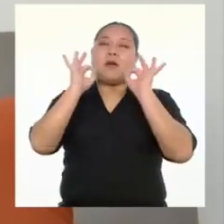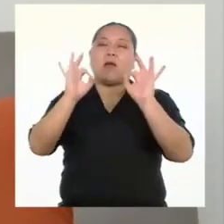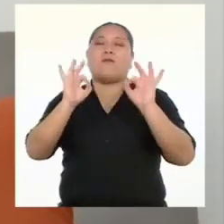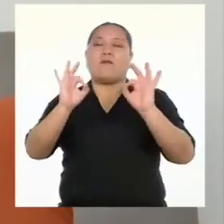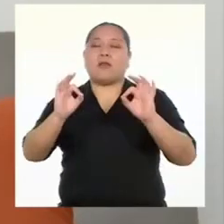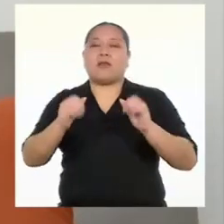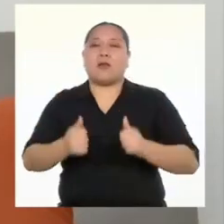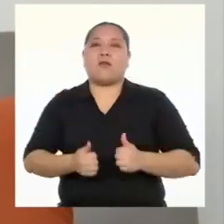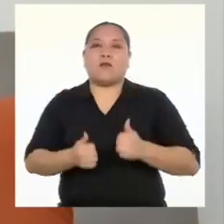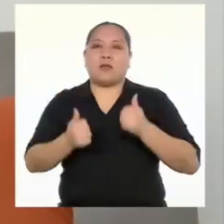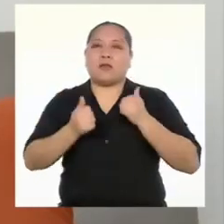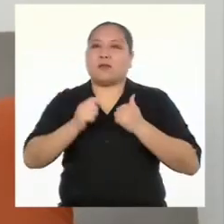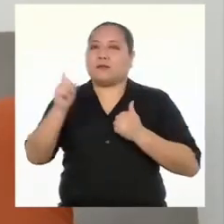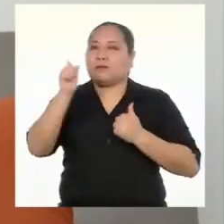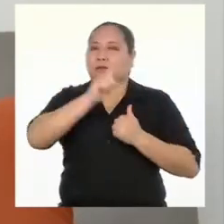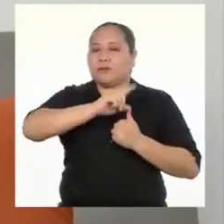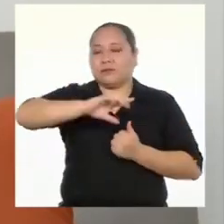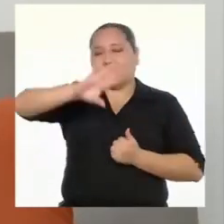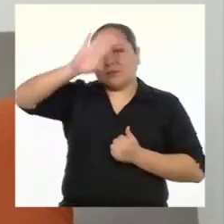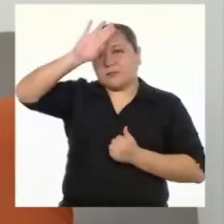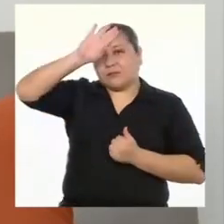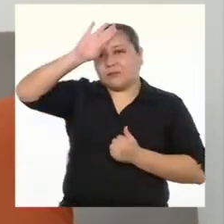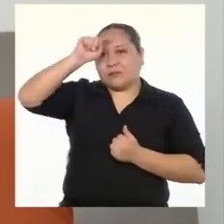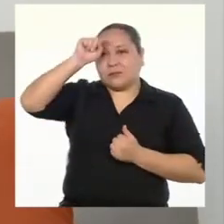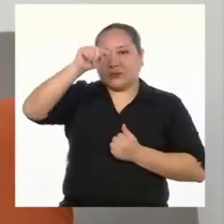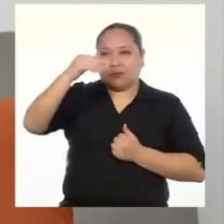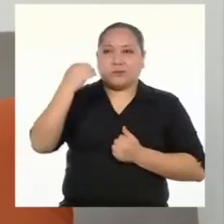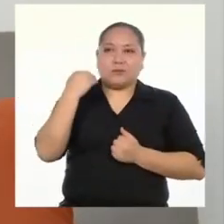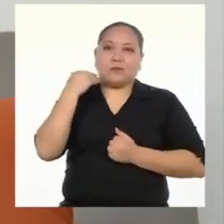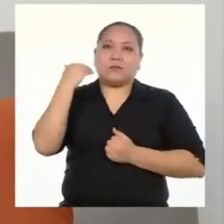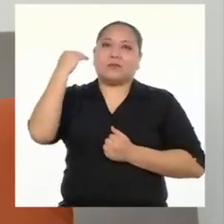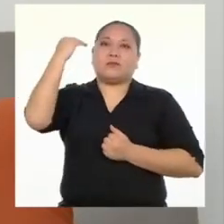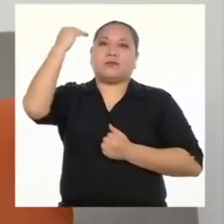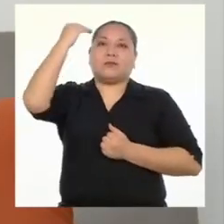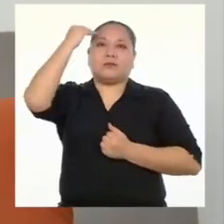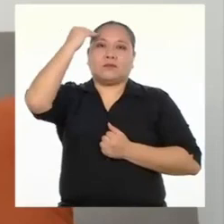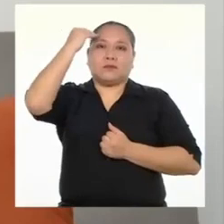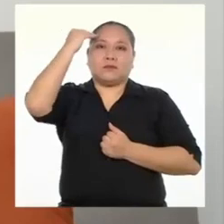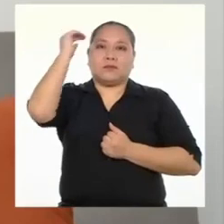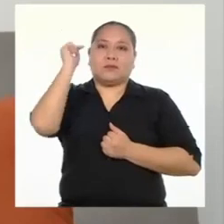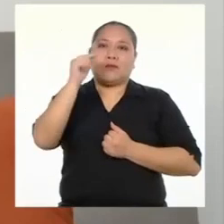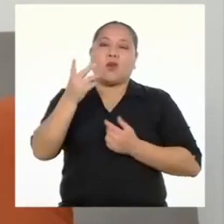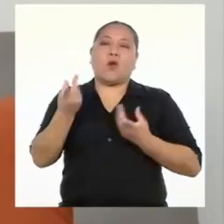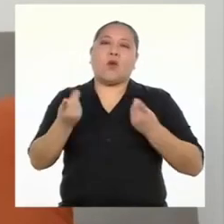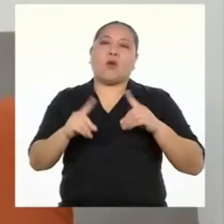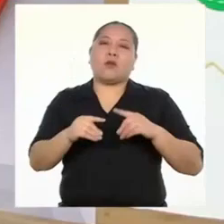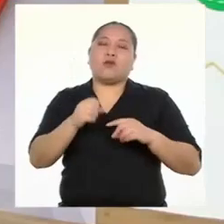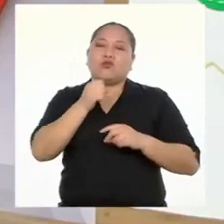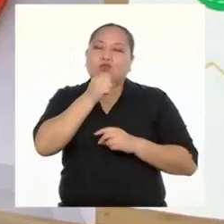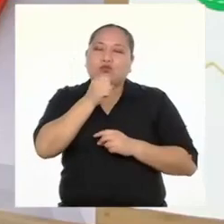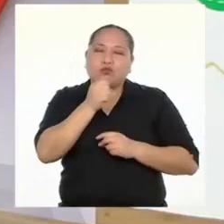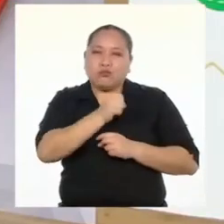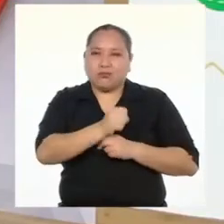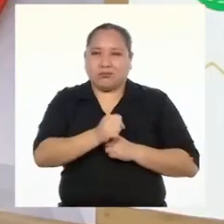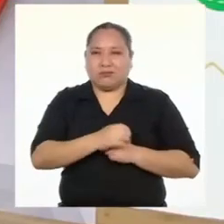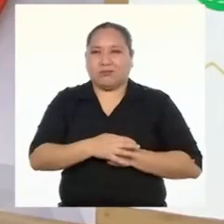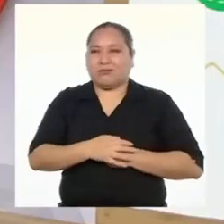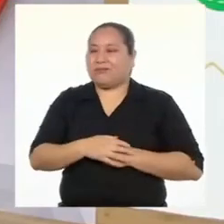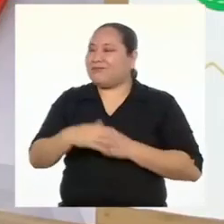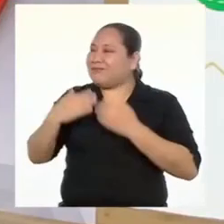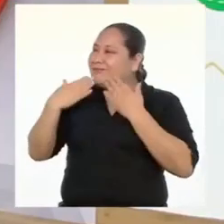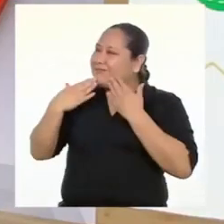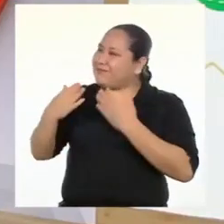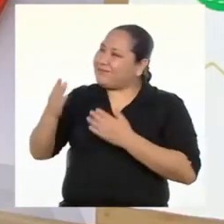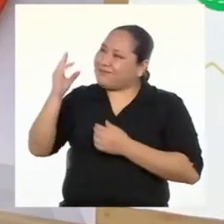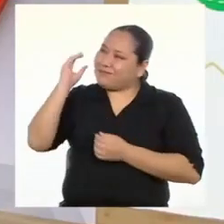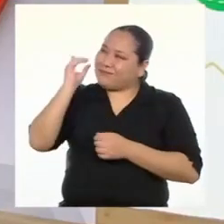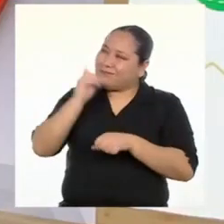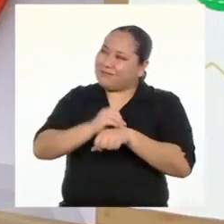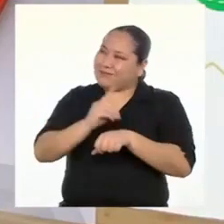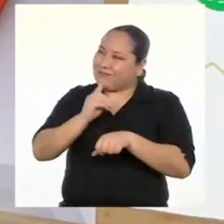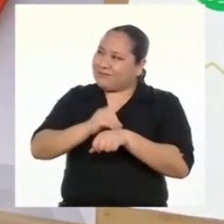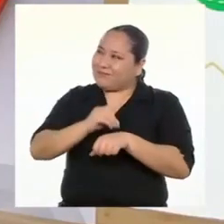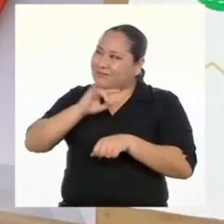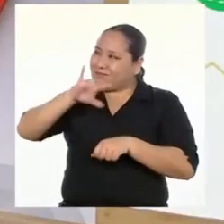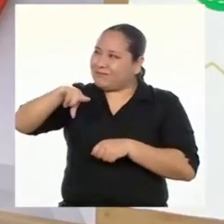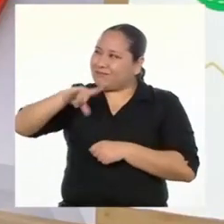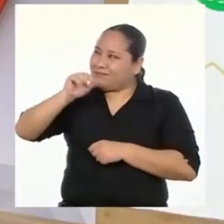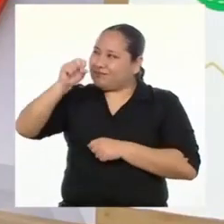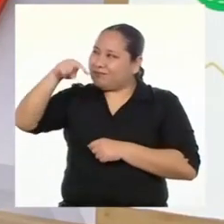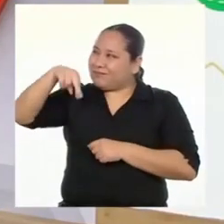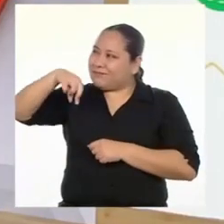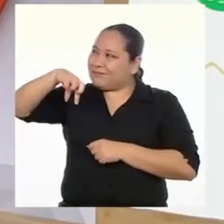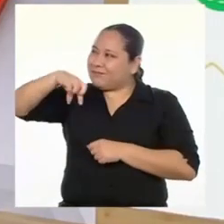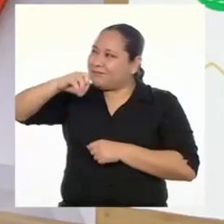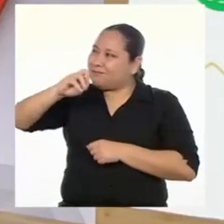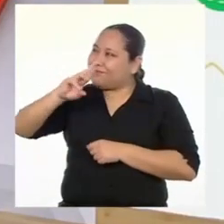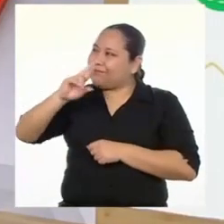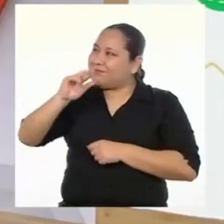vida sin enfermedad cuando seas adulto y cuando llegues a la tercera edad. Muchas gracias, doctor Juan Porras, y